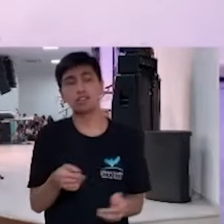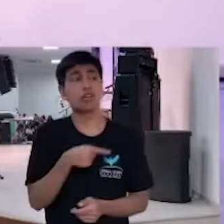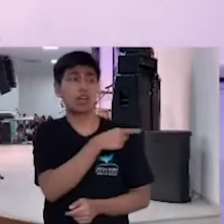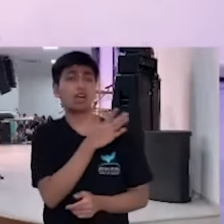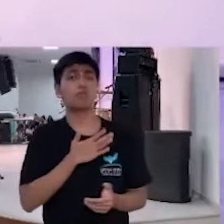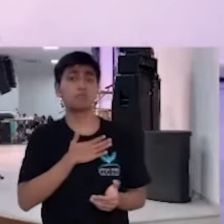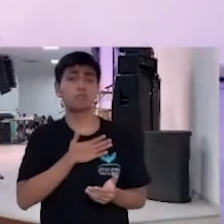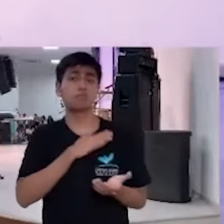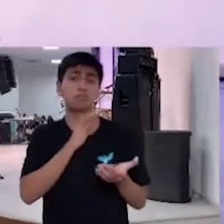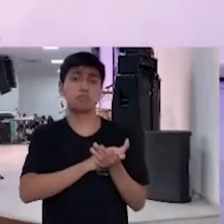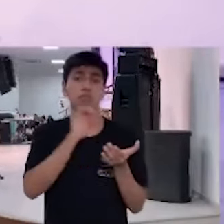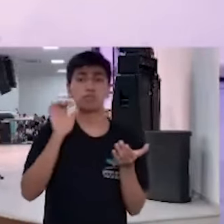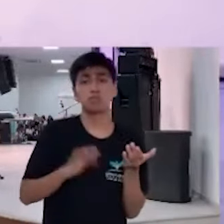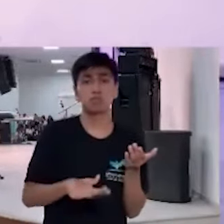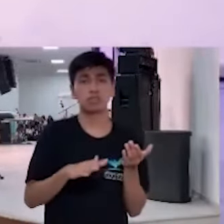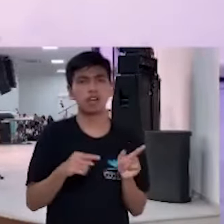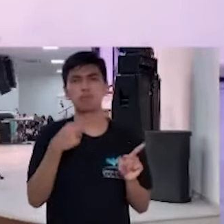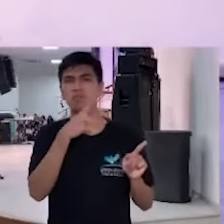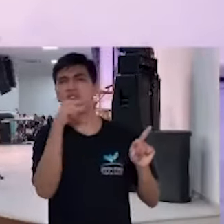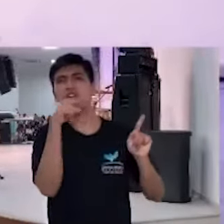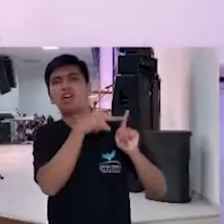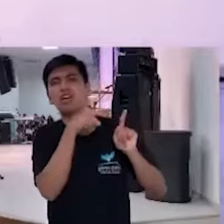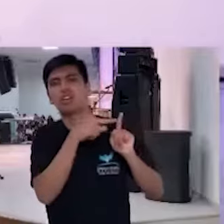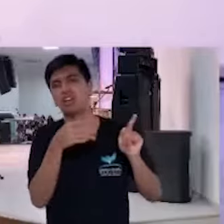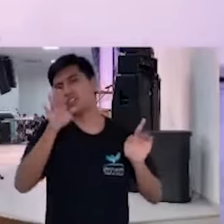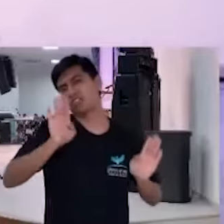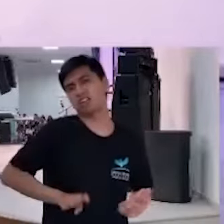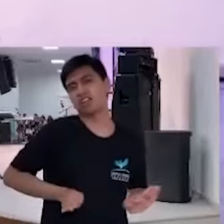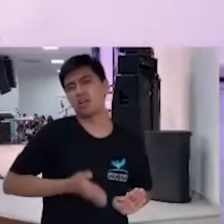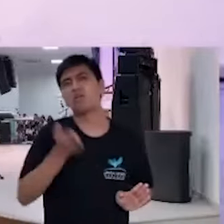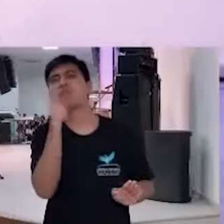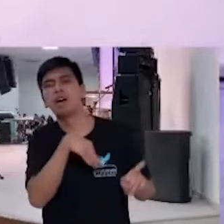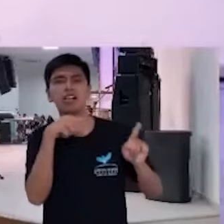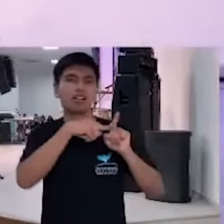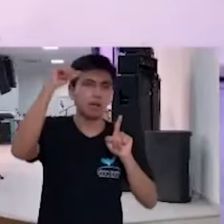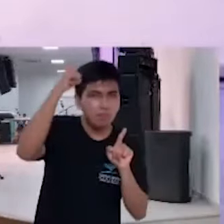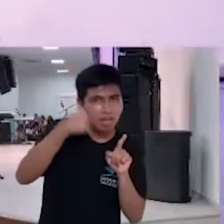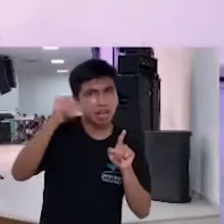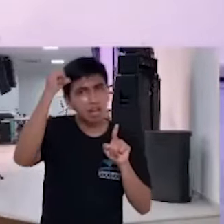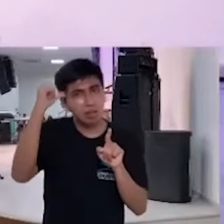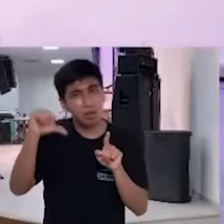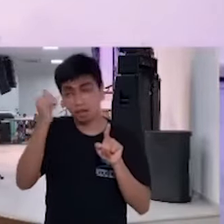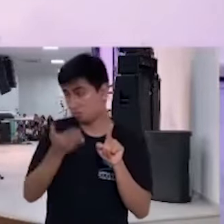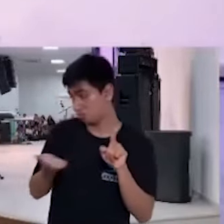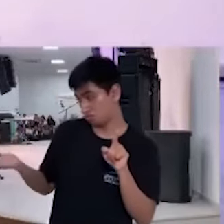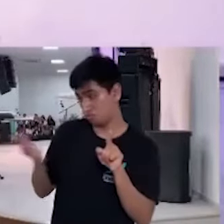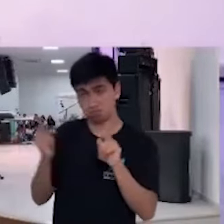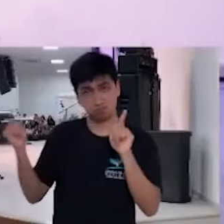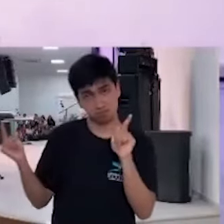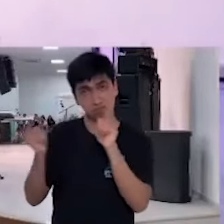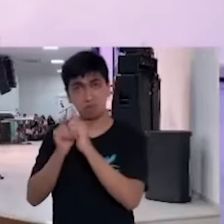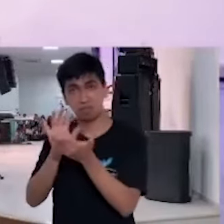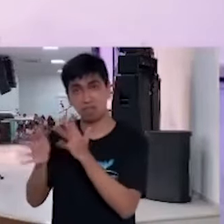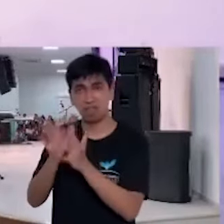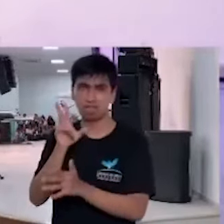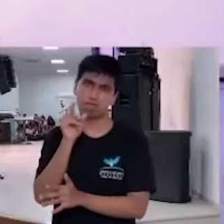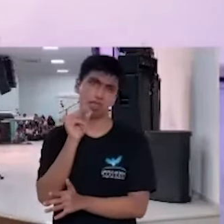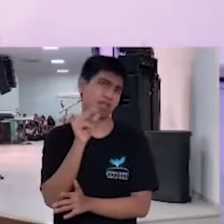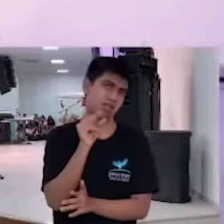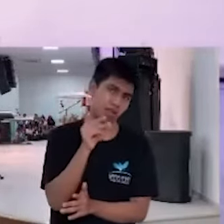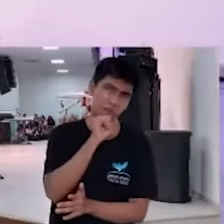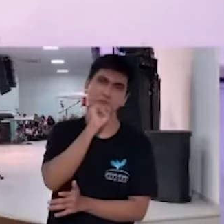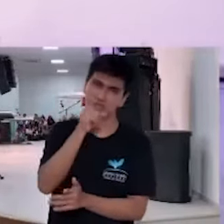ese don, a la diaconisa, a la líder de damas, a, no sé, a aquella mujer que Dios le ha dado sabiduría y de su